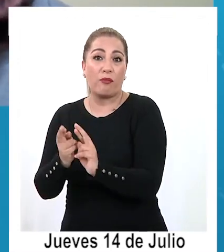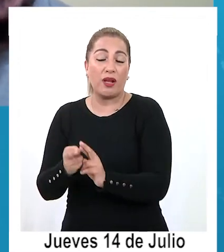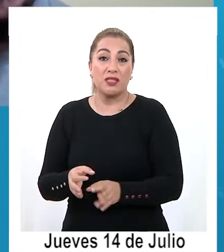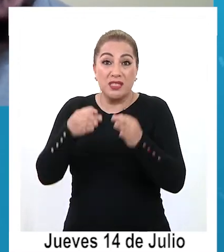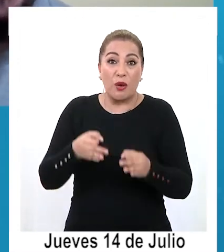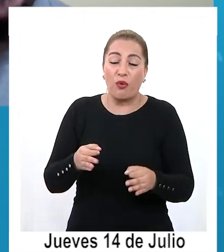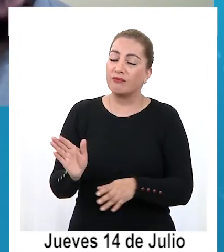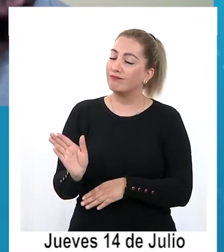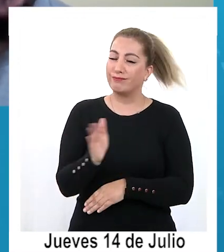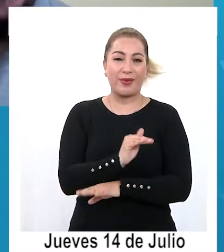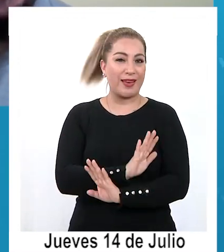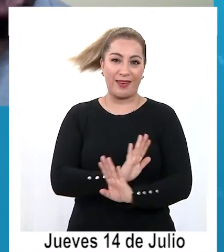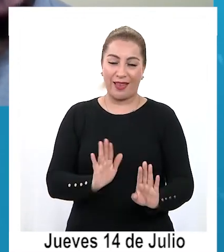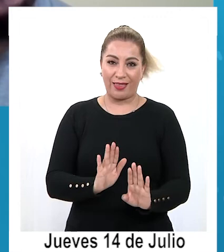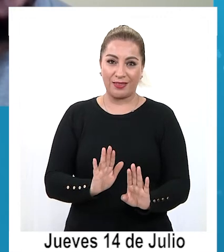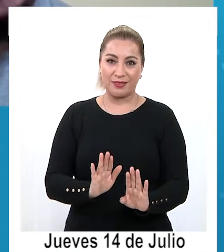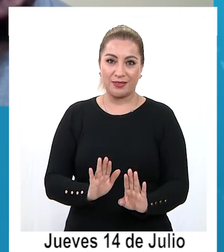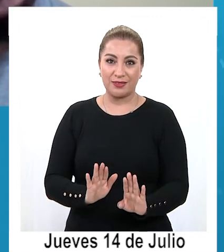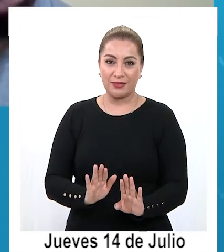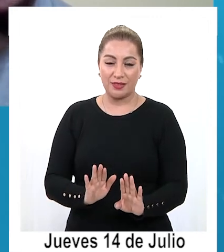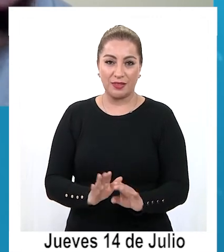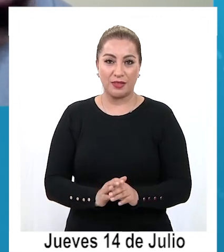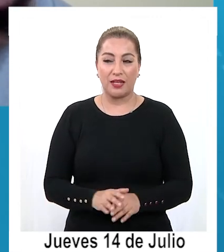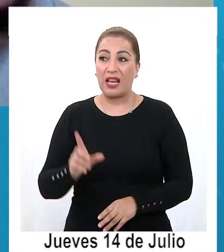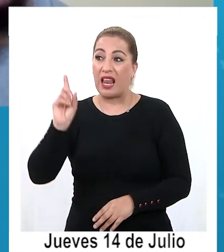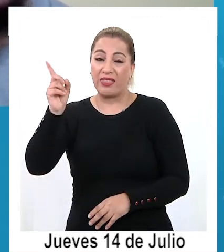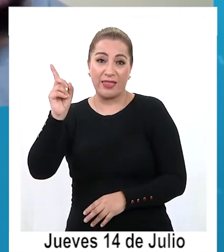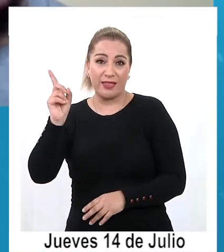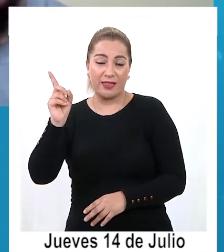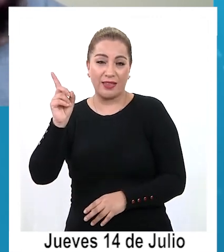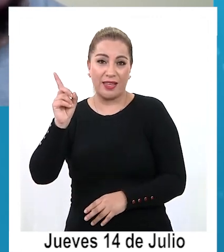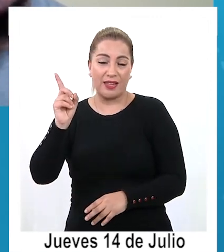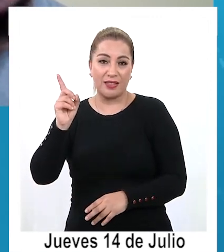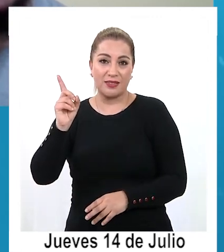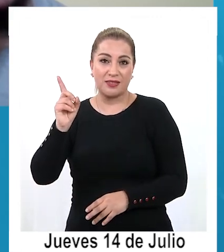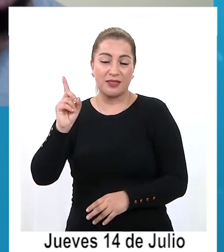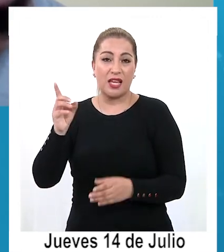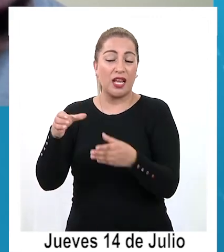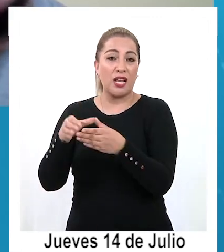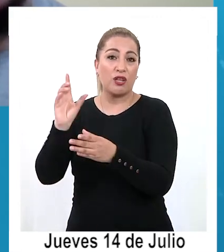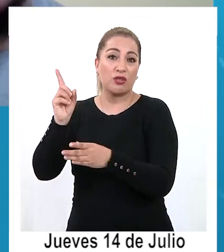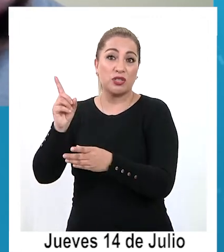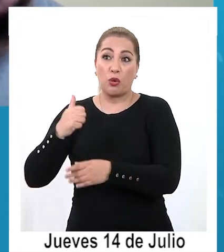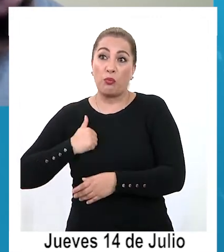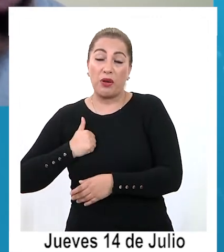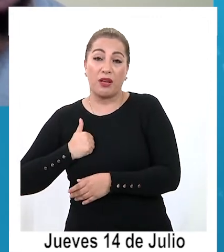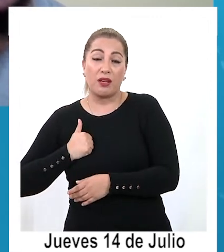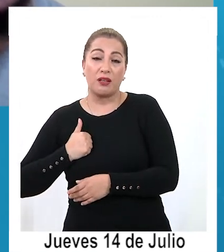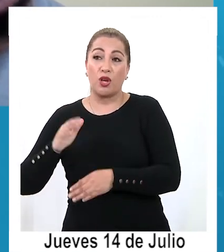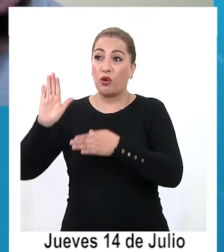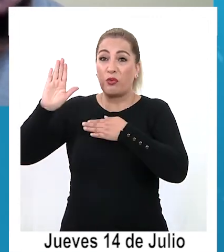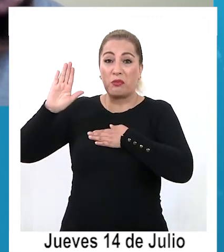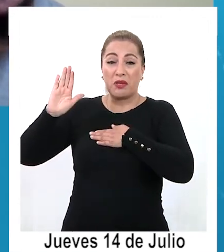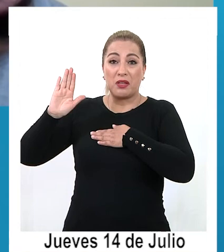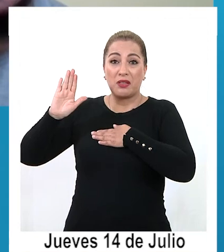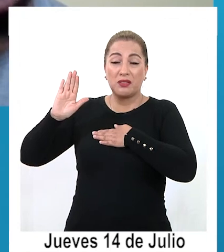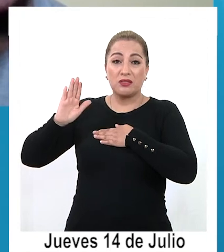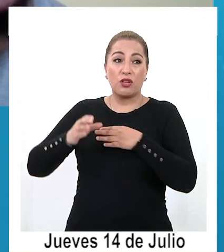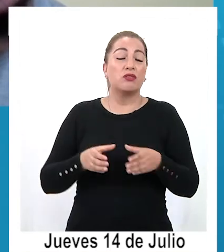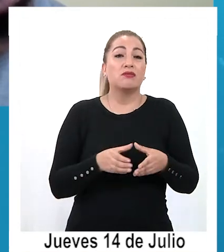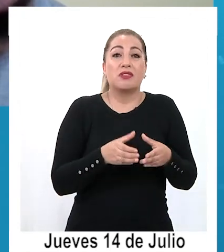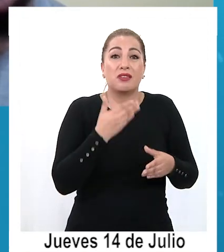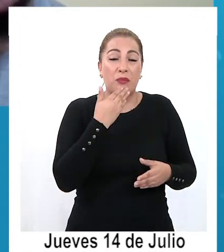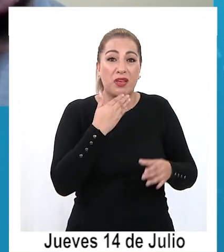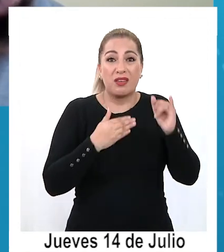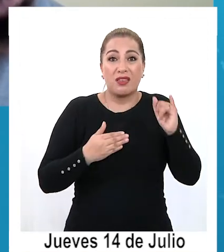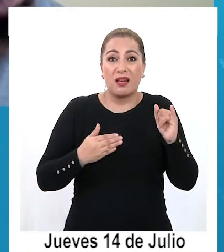que conversamos No, hace unos minutos, lo que dice la derecha no se puede garantizar que se vaya a cumplir, y los compromisos que haga la izquierda defendiendo